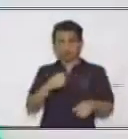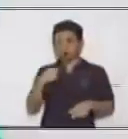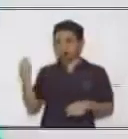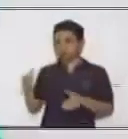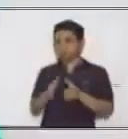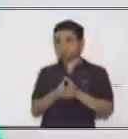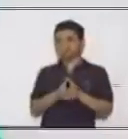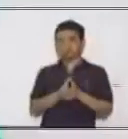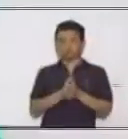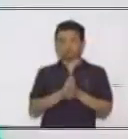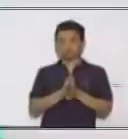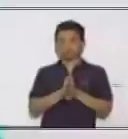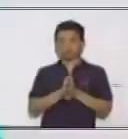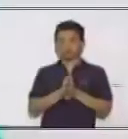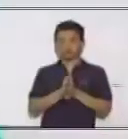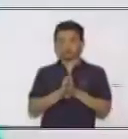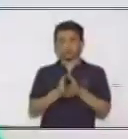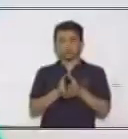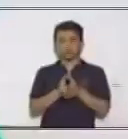Preparémonos.